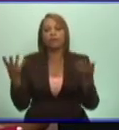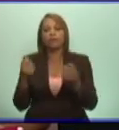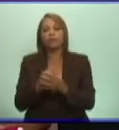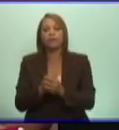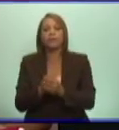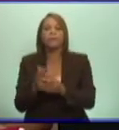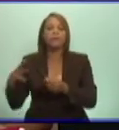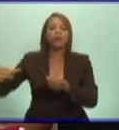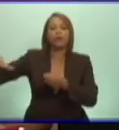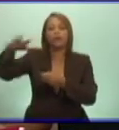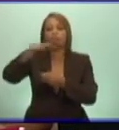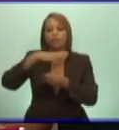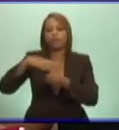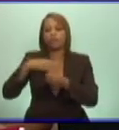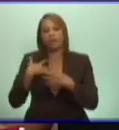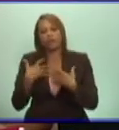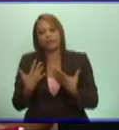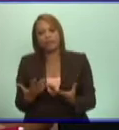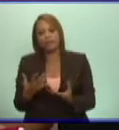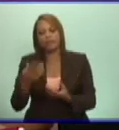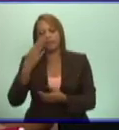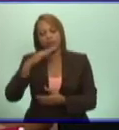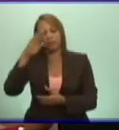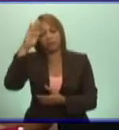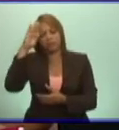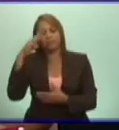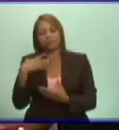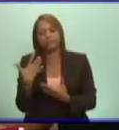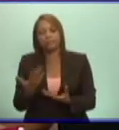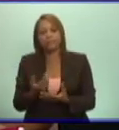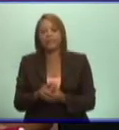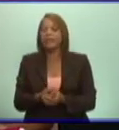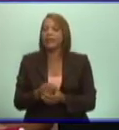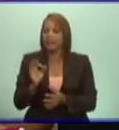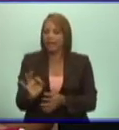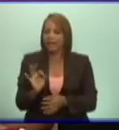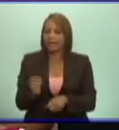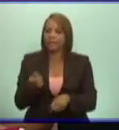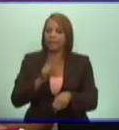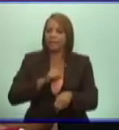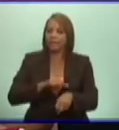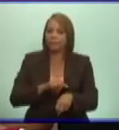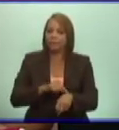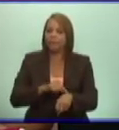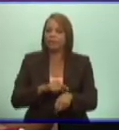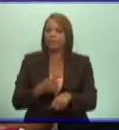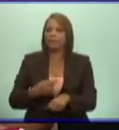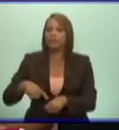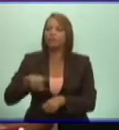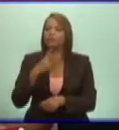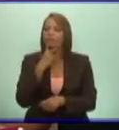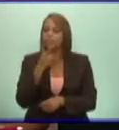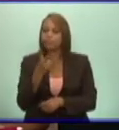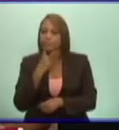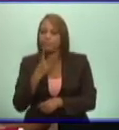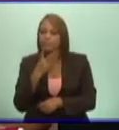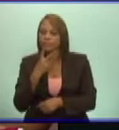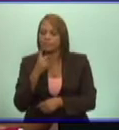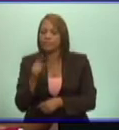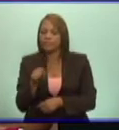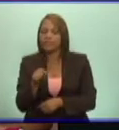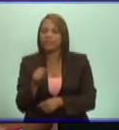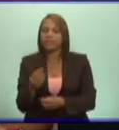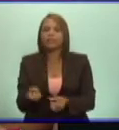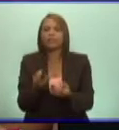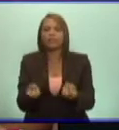sombra pueda tranquila redimirse la patria. Qué bonito. Y este es el momento donde estamos atendiendo a este